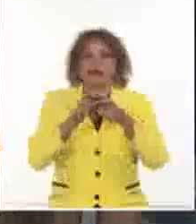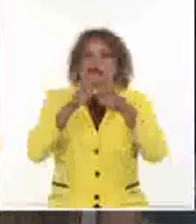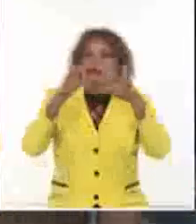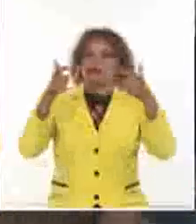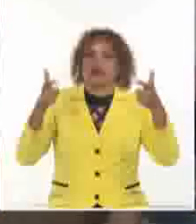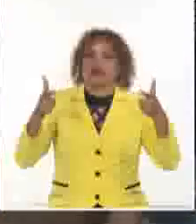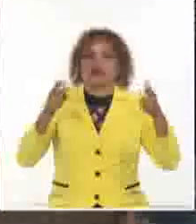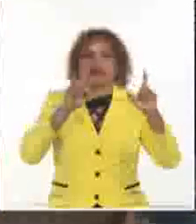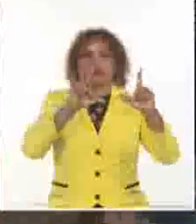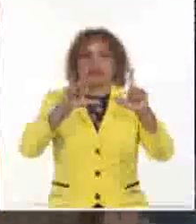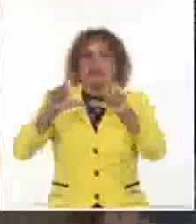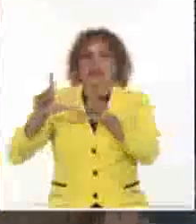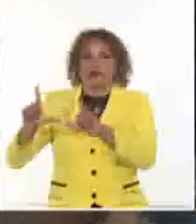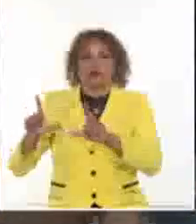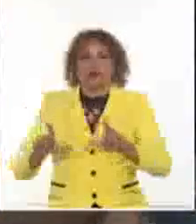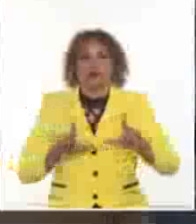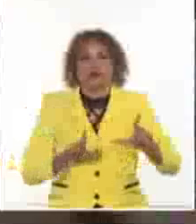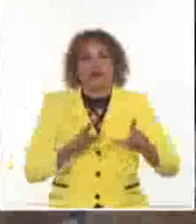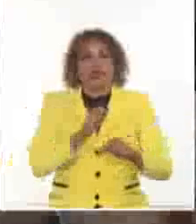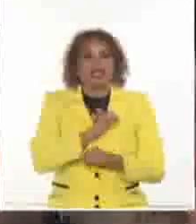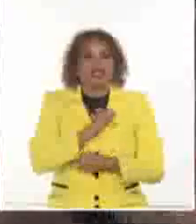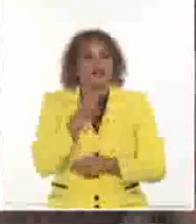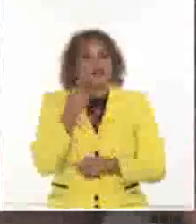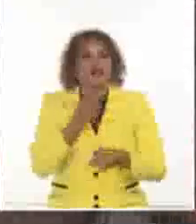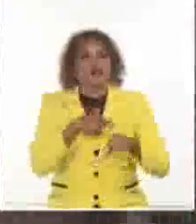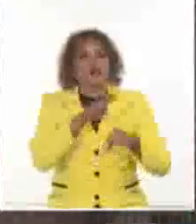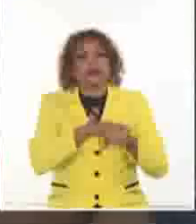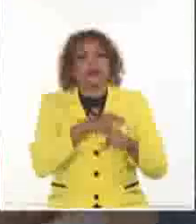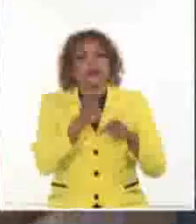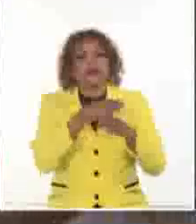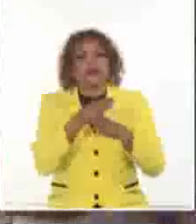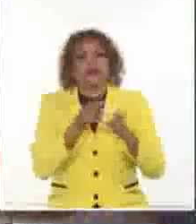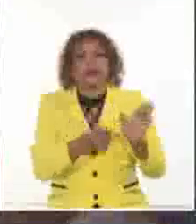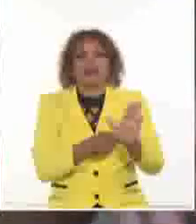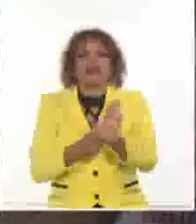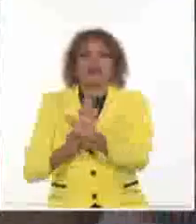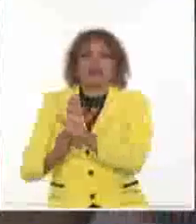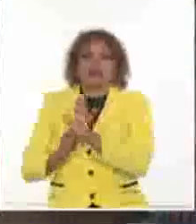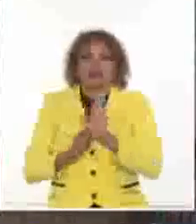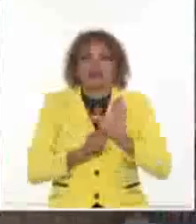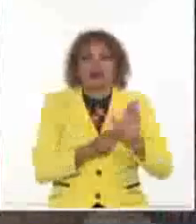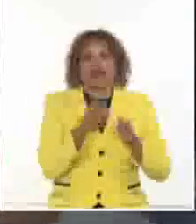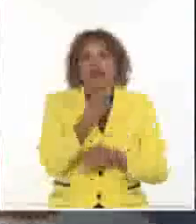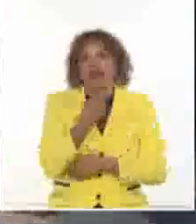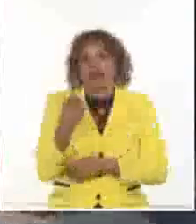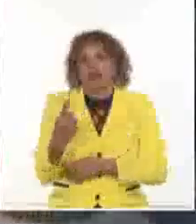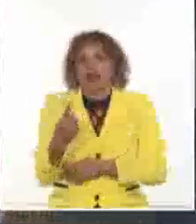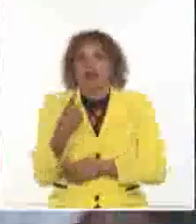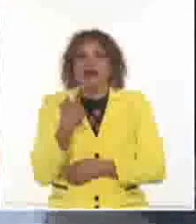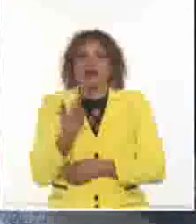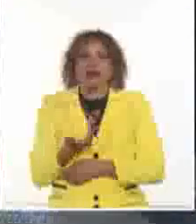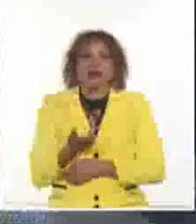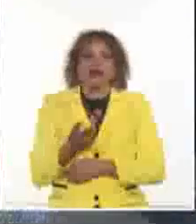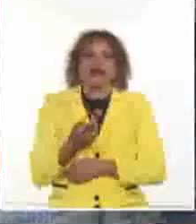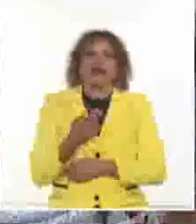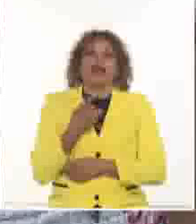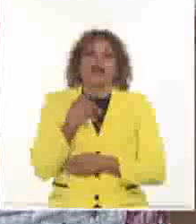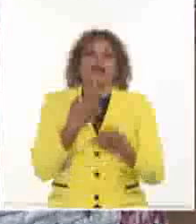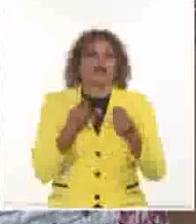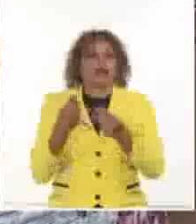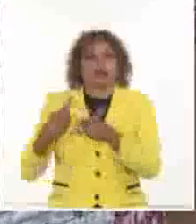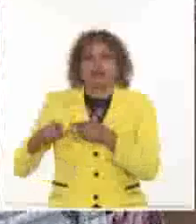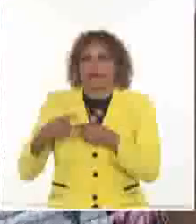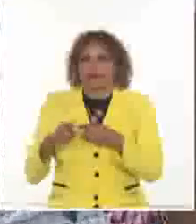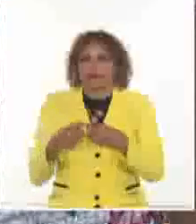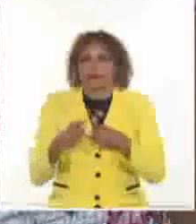Quisimos que estuviera una representación casi de cada uno de los caminos, de las muchísimas cosas que